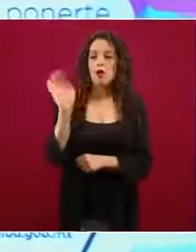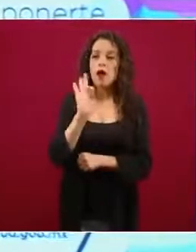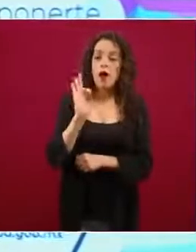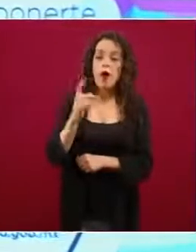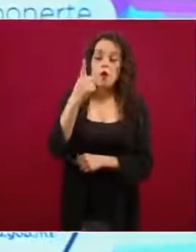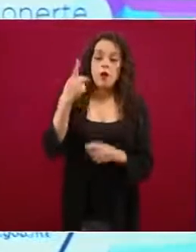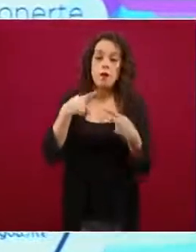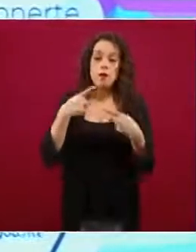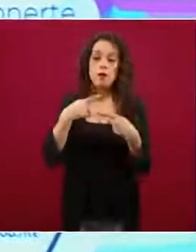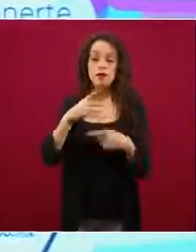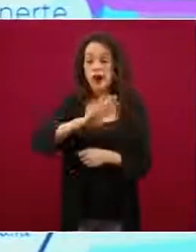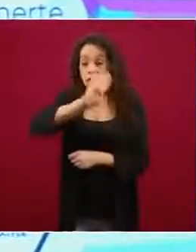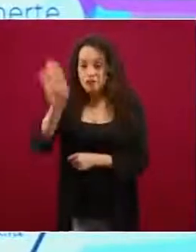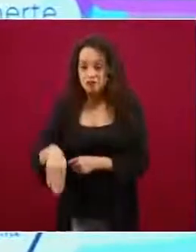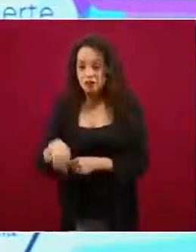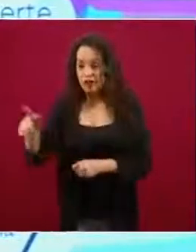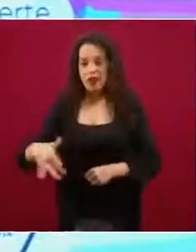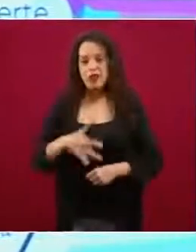nuestros rituales